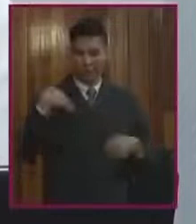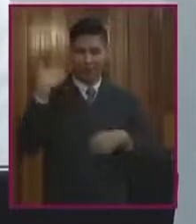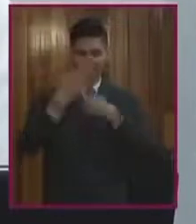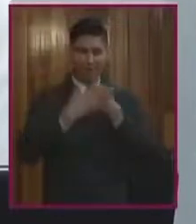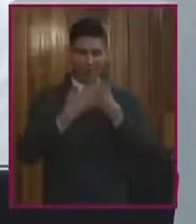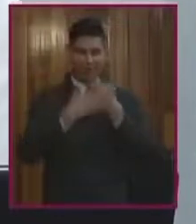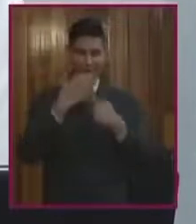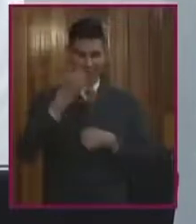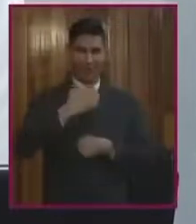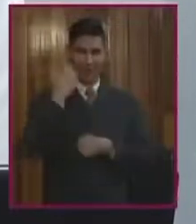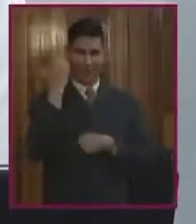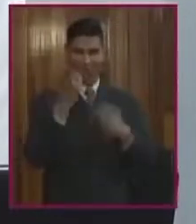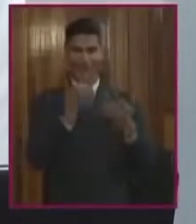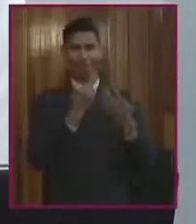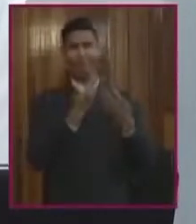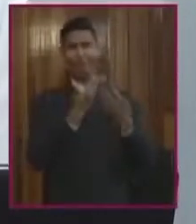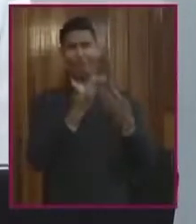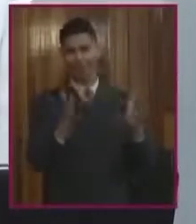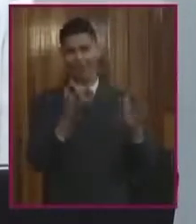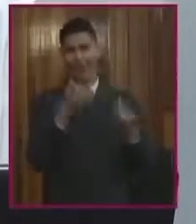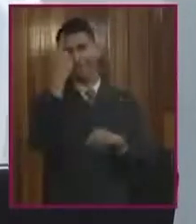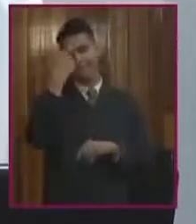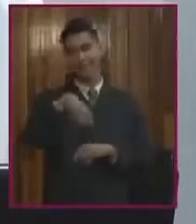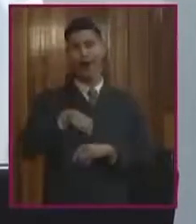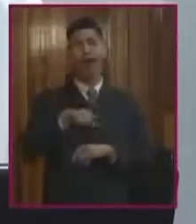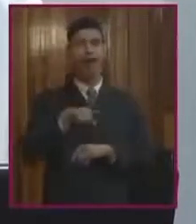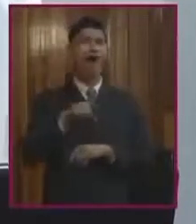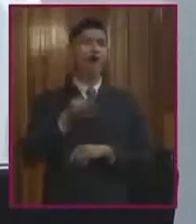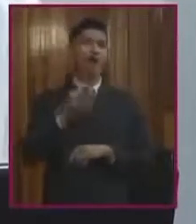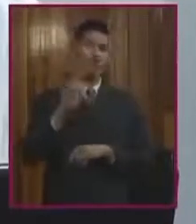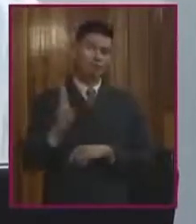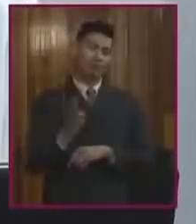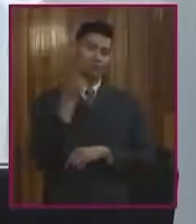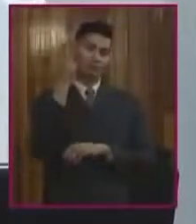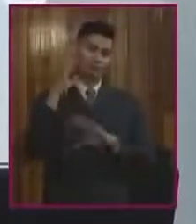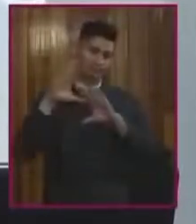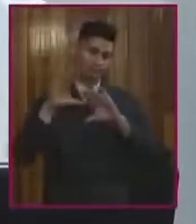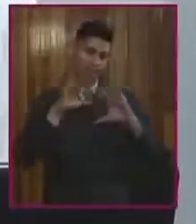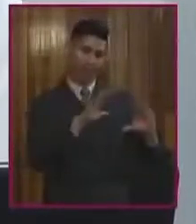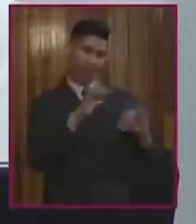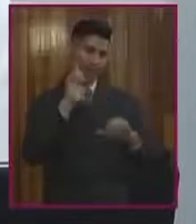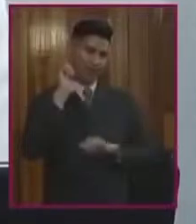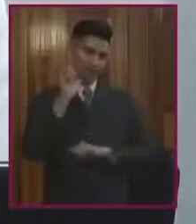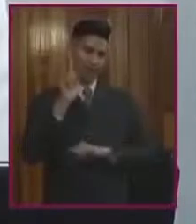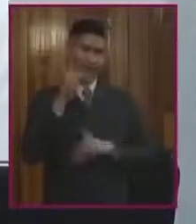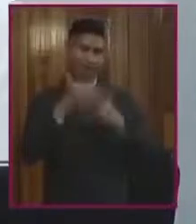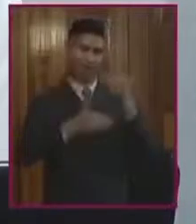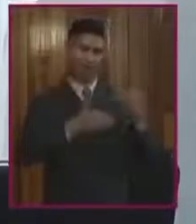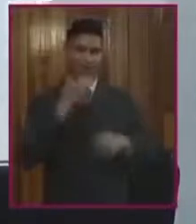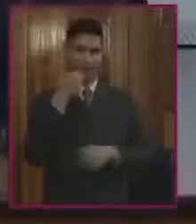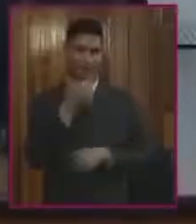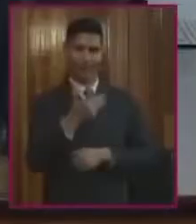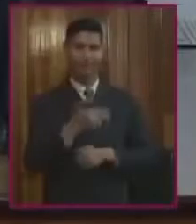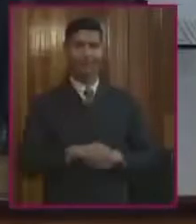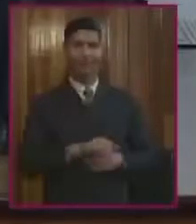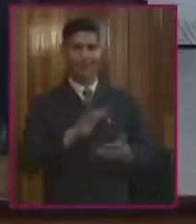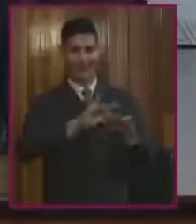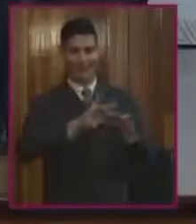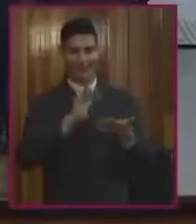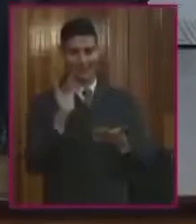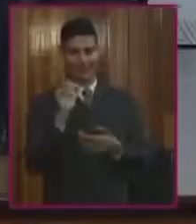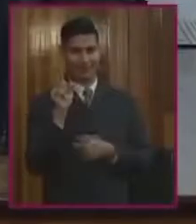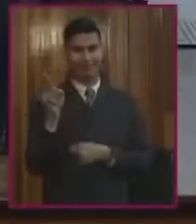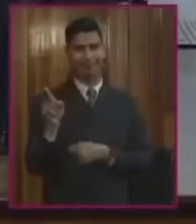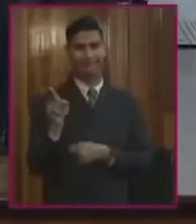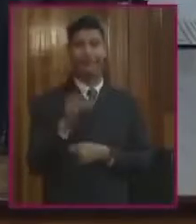para formar docentes de la educación media superior. Y creo que ahí hay mucho que decir al respecto. Muchas gracias por la invitación. Gracias a ti,